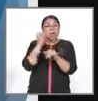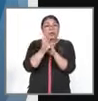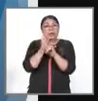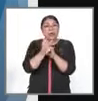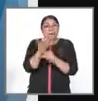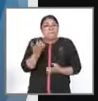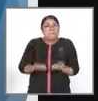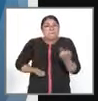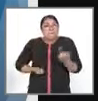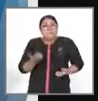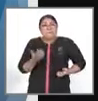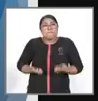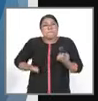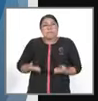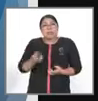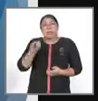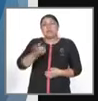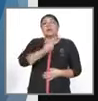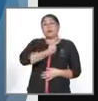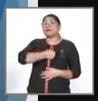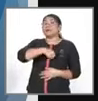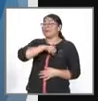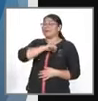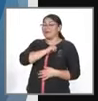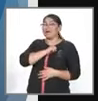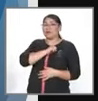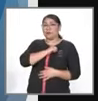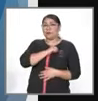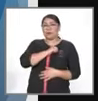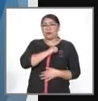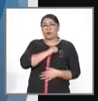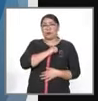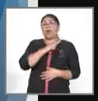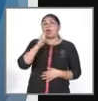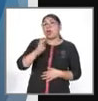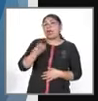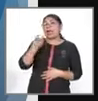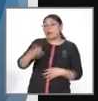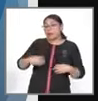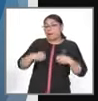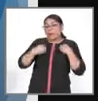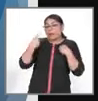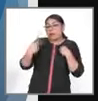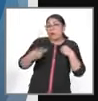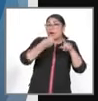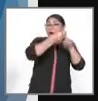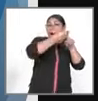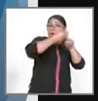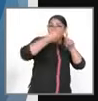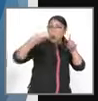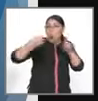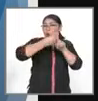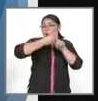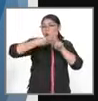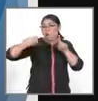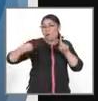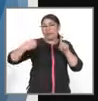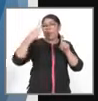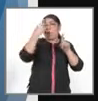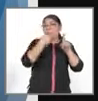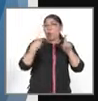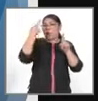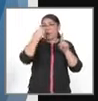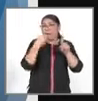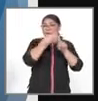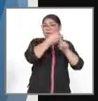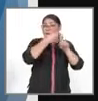eh tener una rutina saludable tratar de que ellos guarden la rutina lo más parecida a antes de que iniciara la pandemia algunas